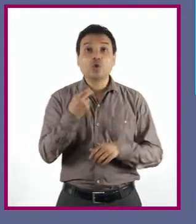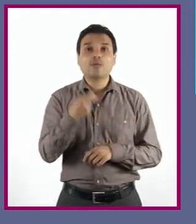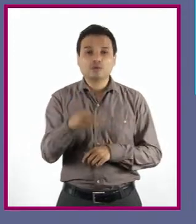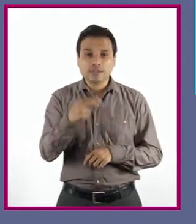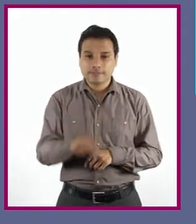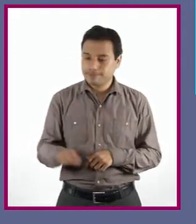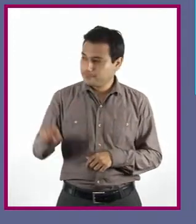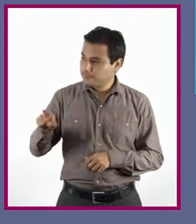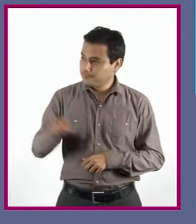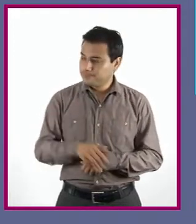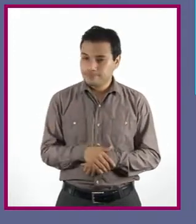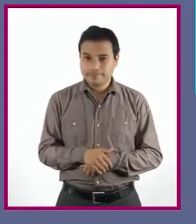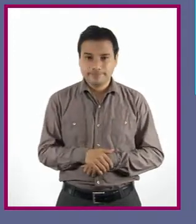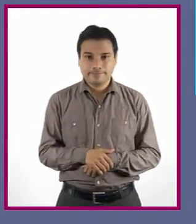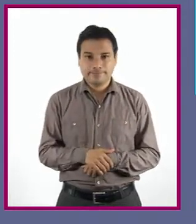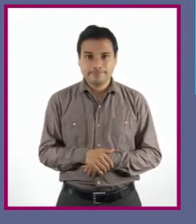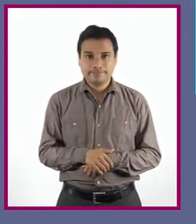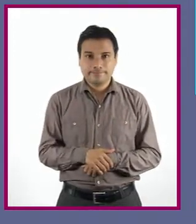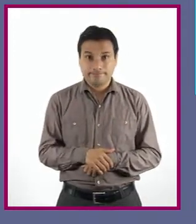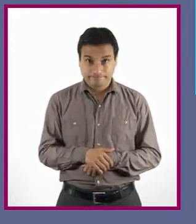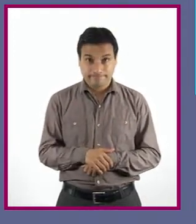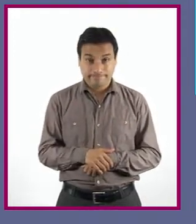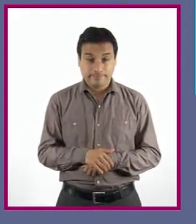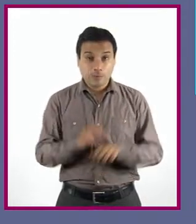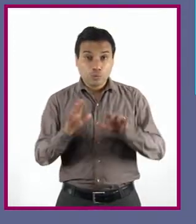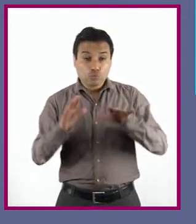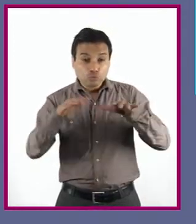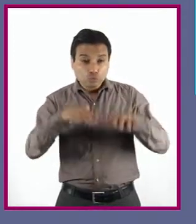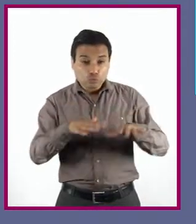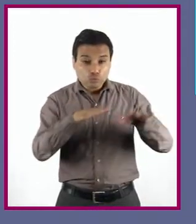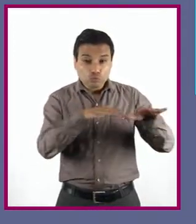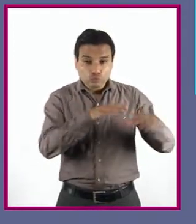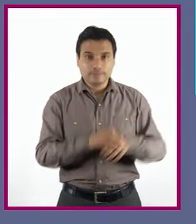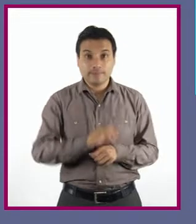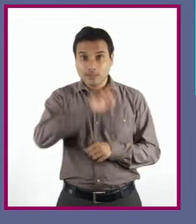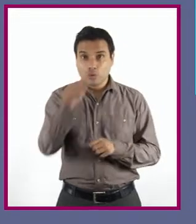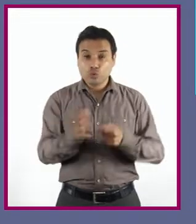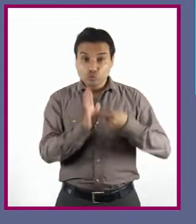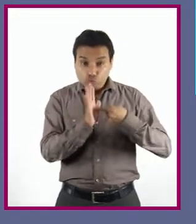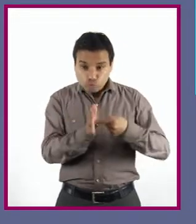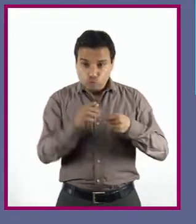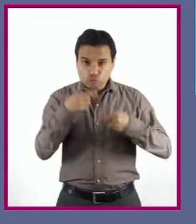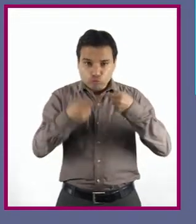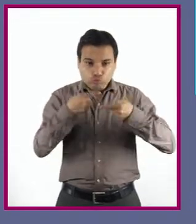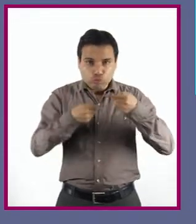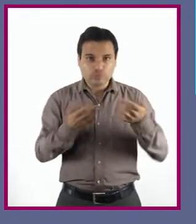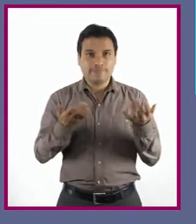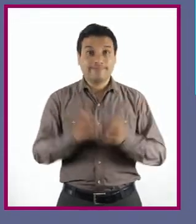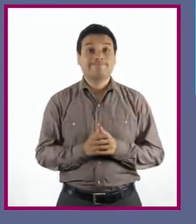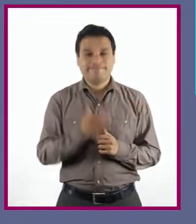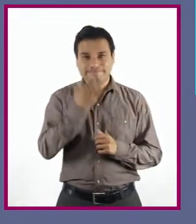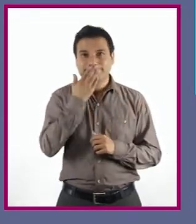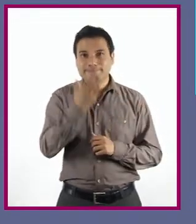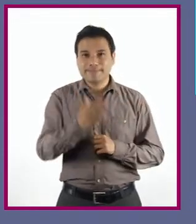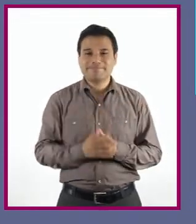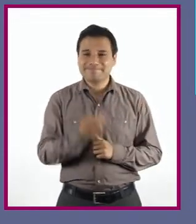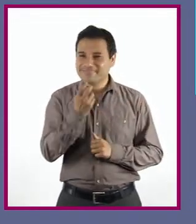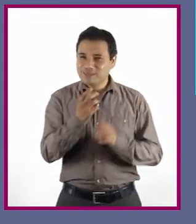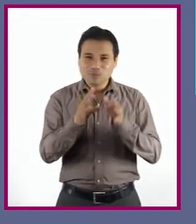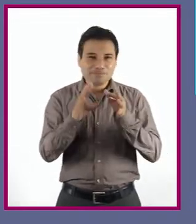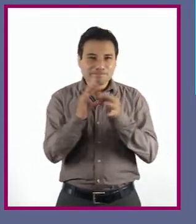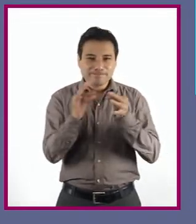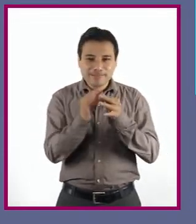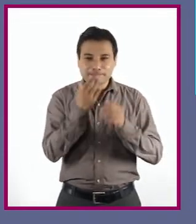plantas oceánicas. Es aquí donde el movimiento de las olas mueve las turbinas. Muy bien, Electra. Lo explicaste muy